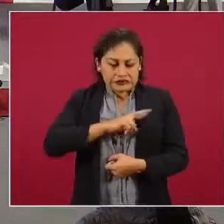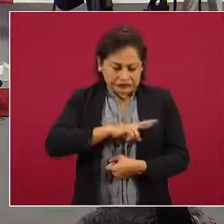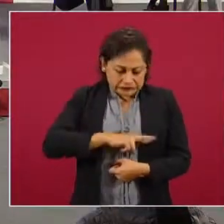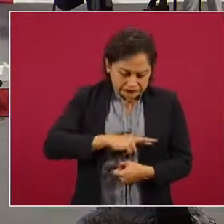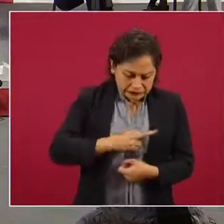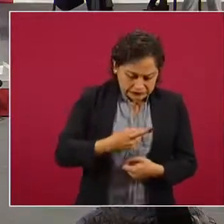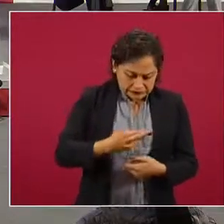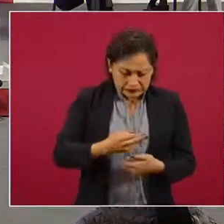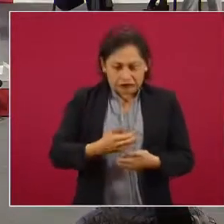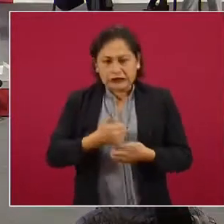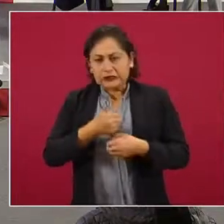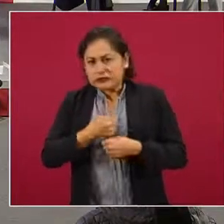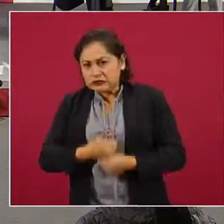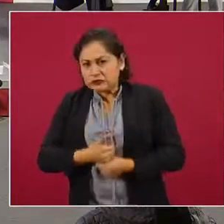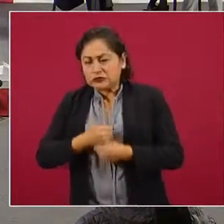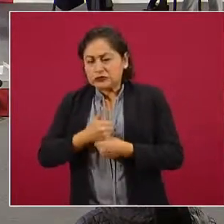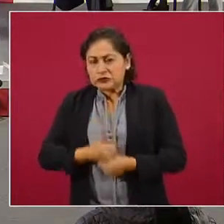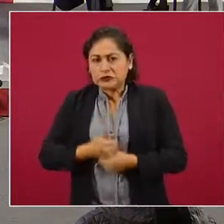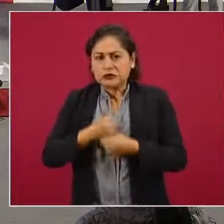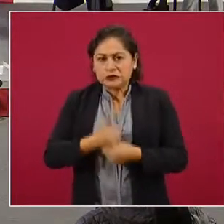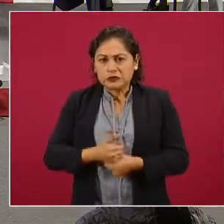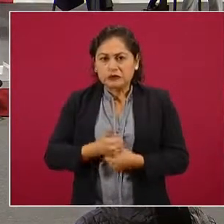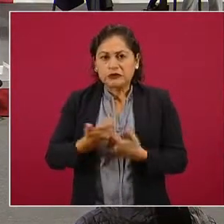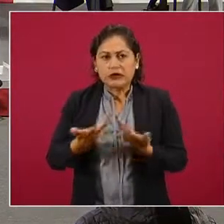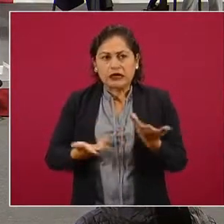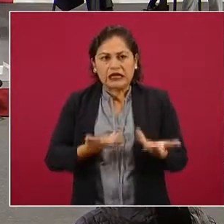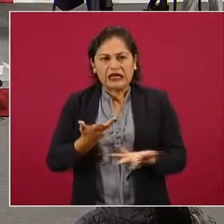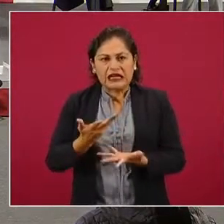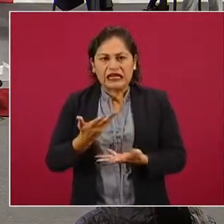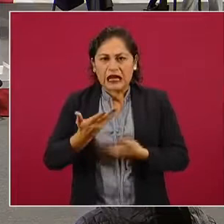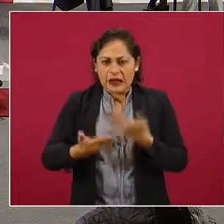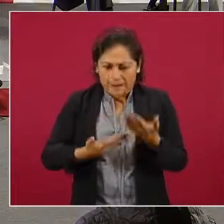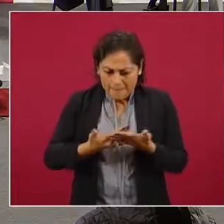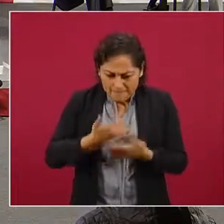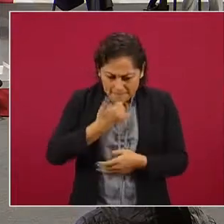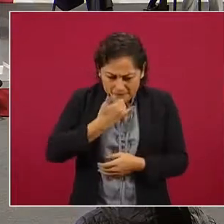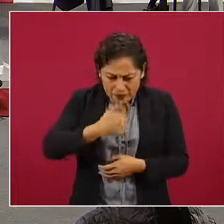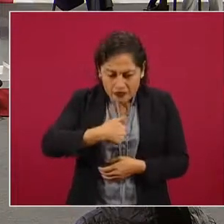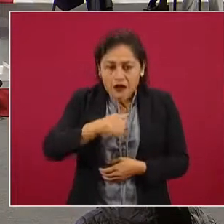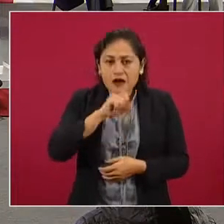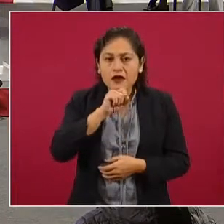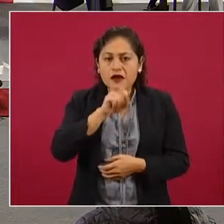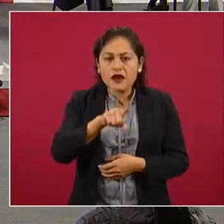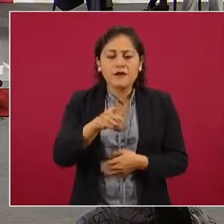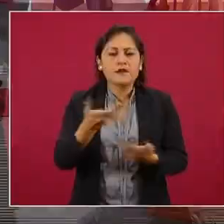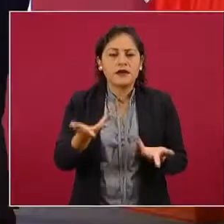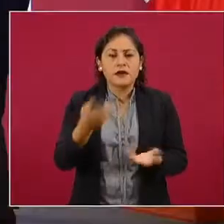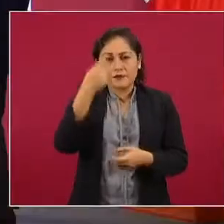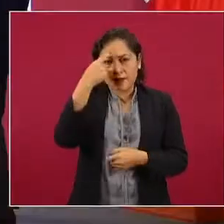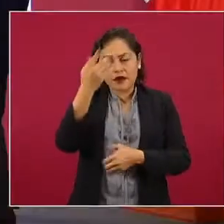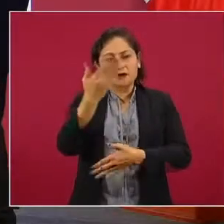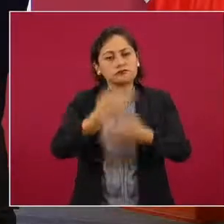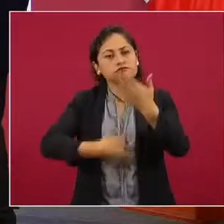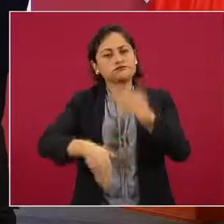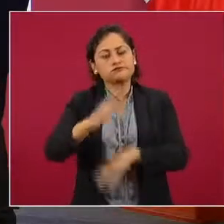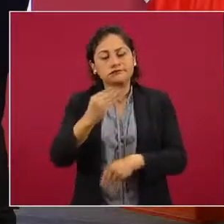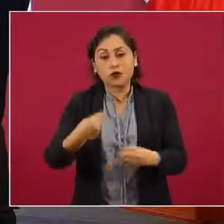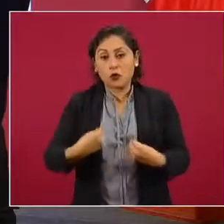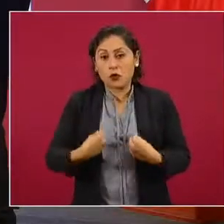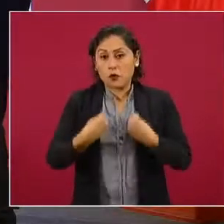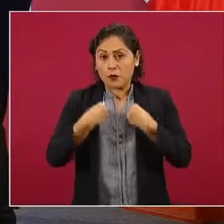salida. Comprende las motivaciones de tu conducta indebida, conviértelas